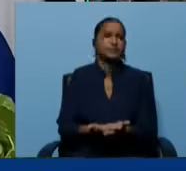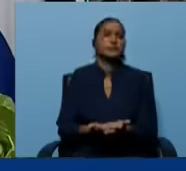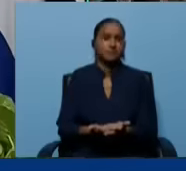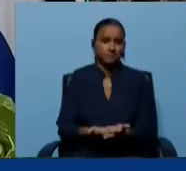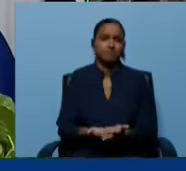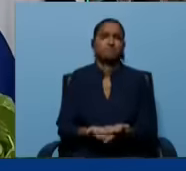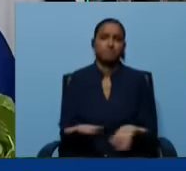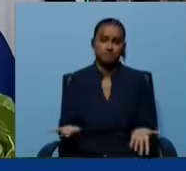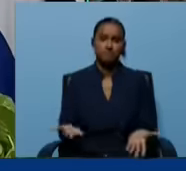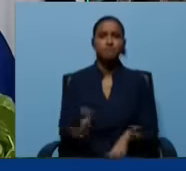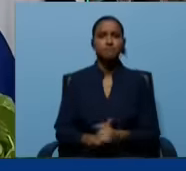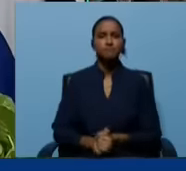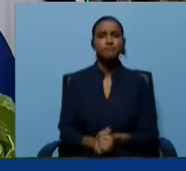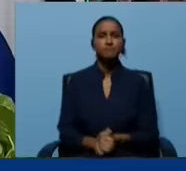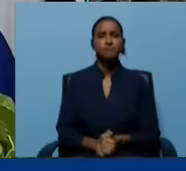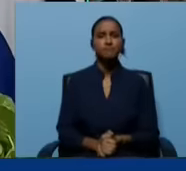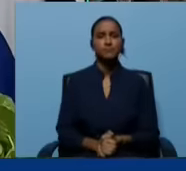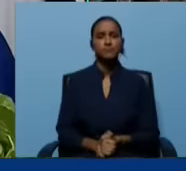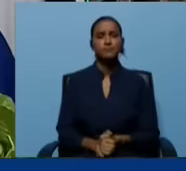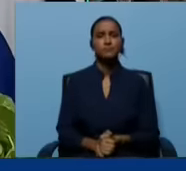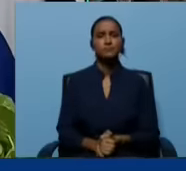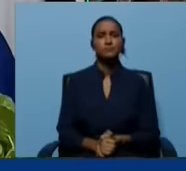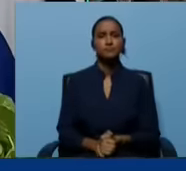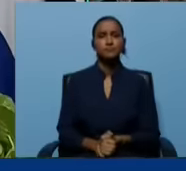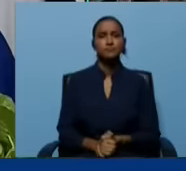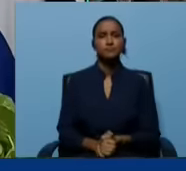Alentó, lógicamente, más